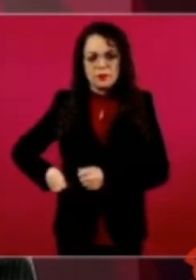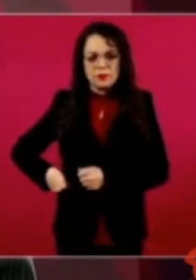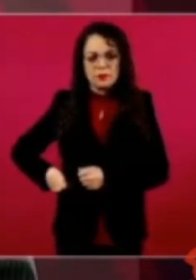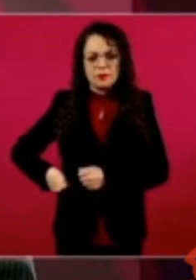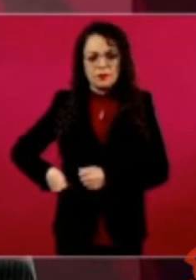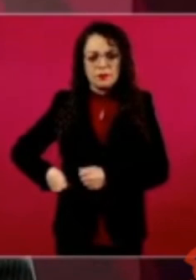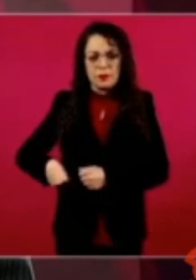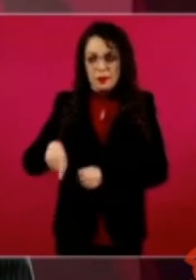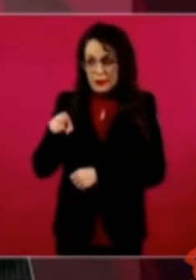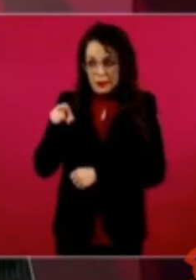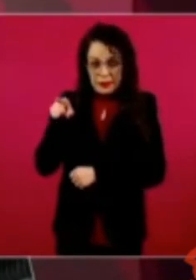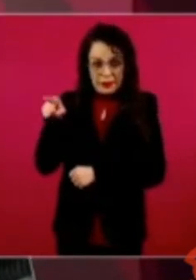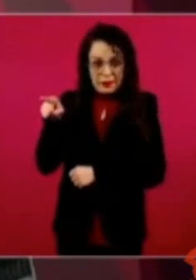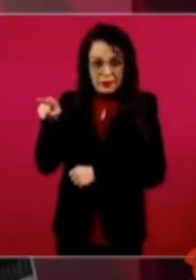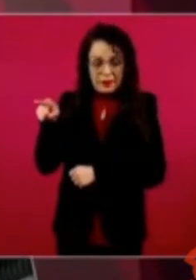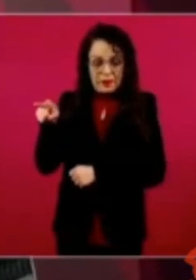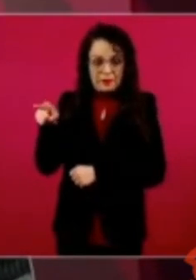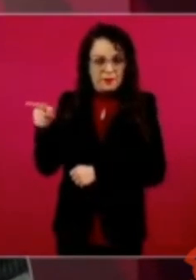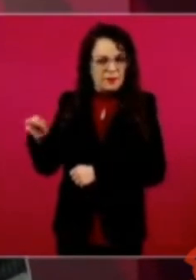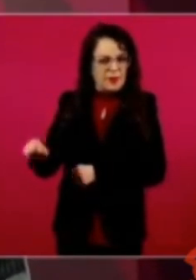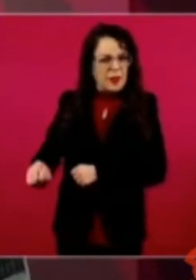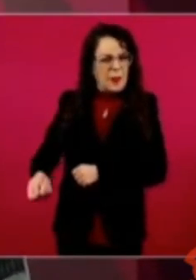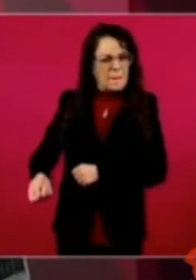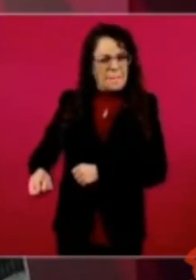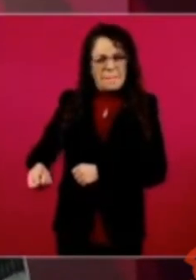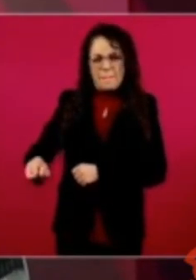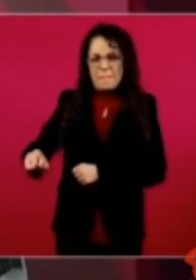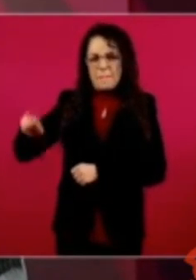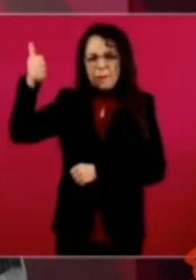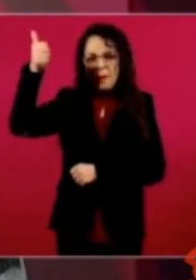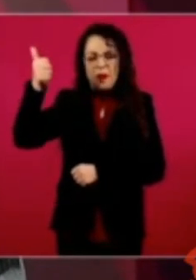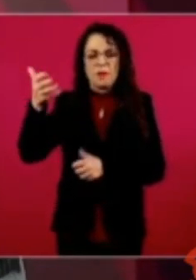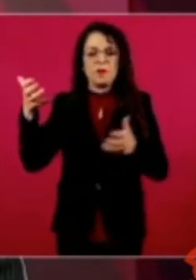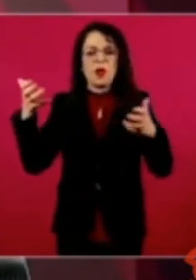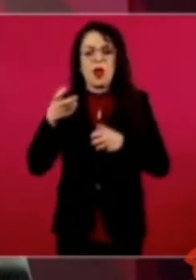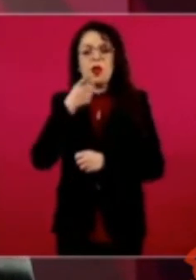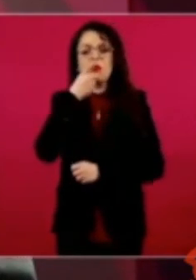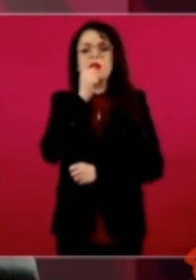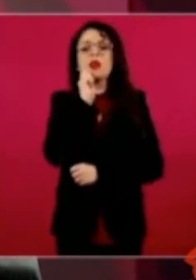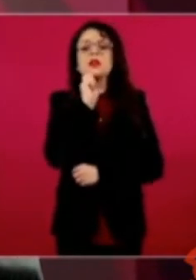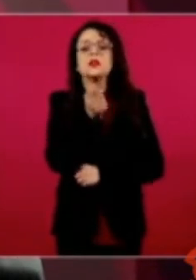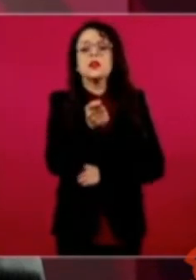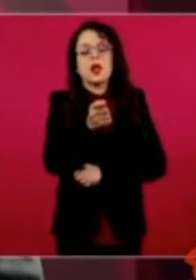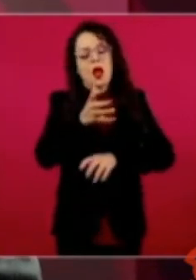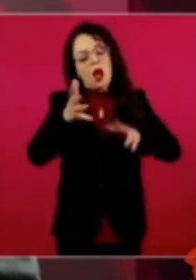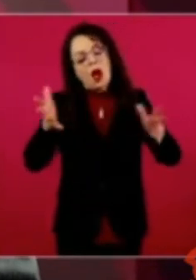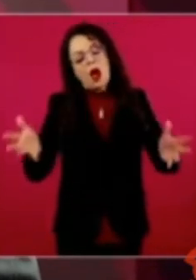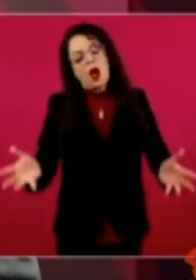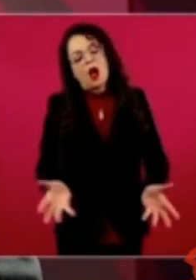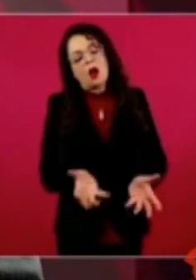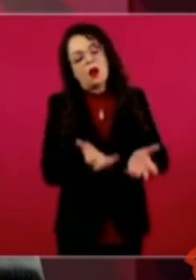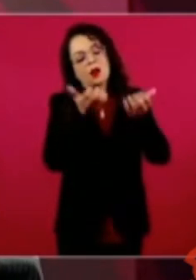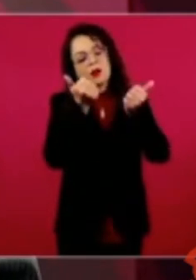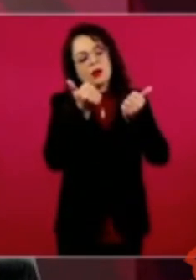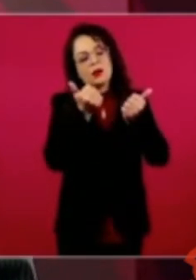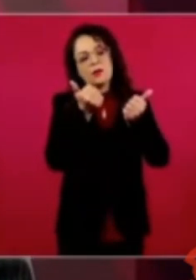en aplicar un rescate en beneficio de